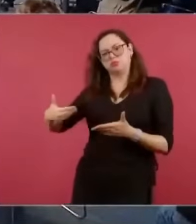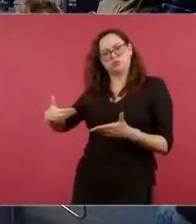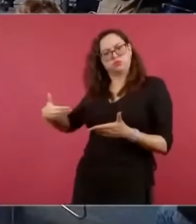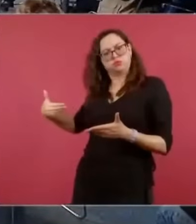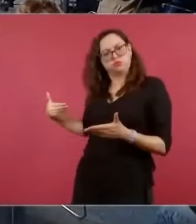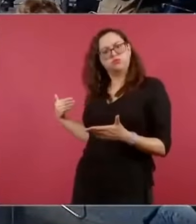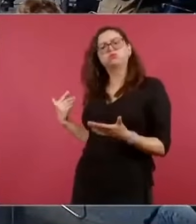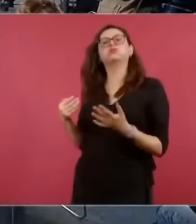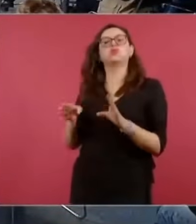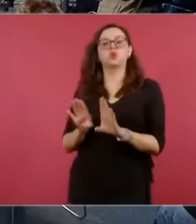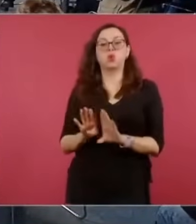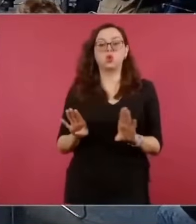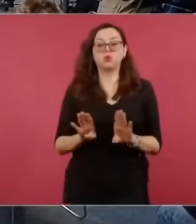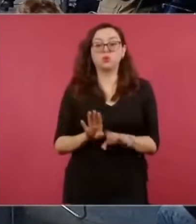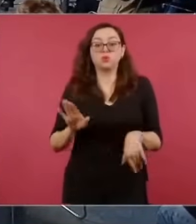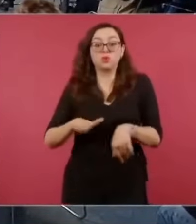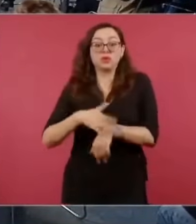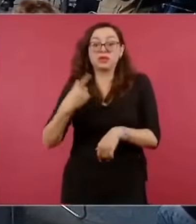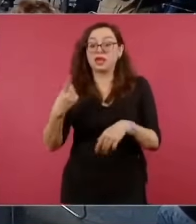Y